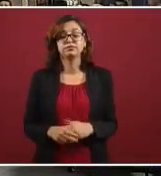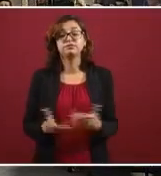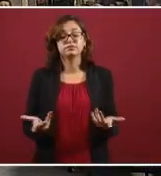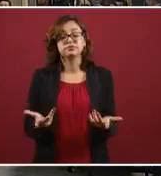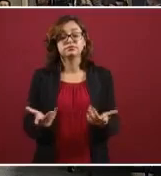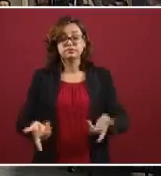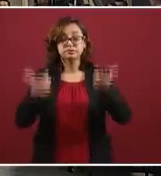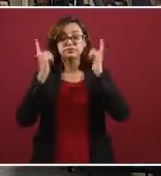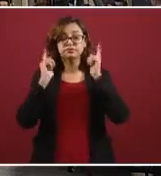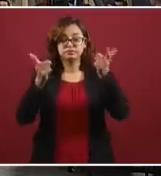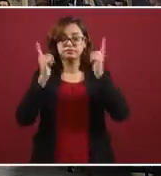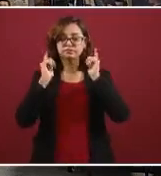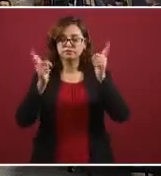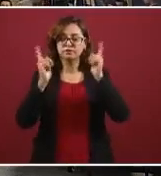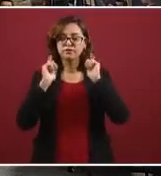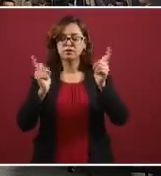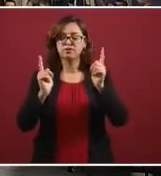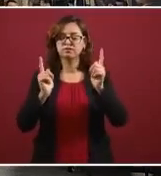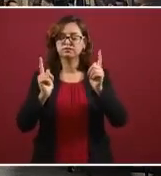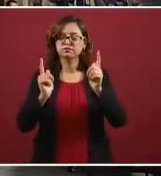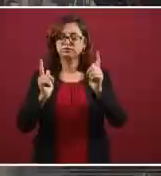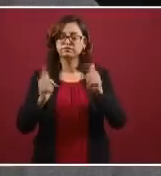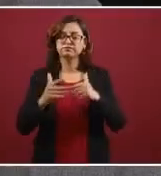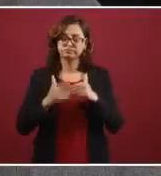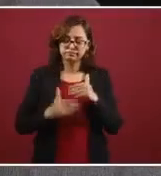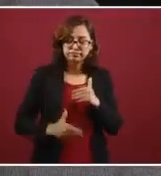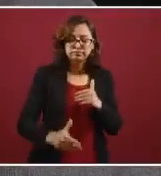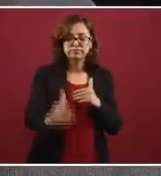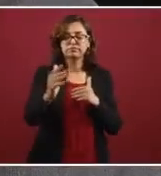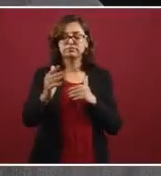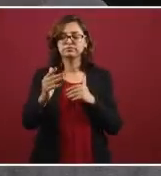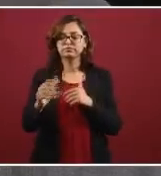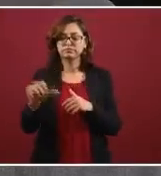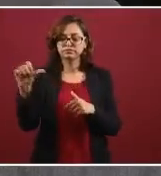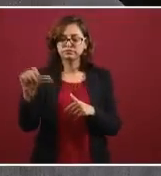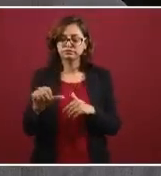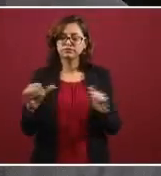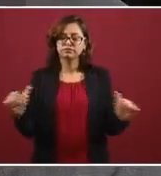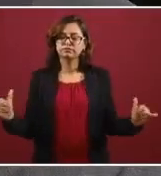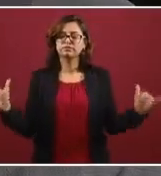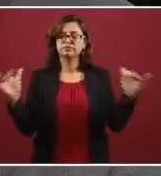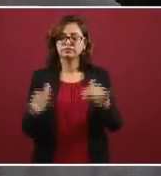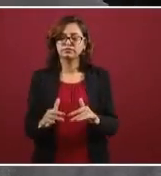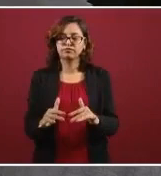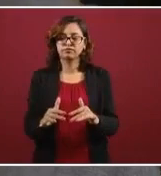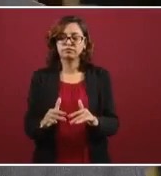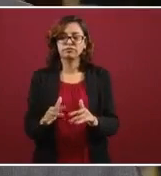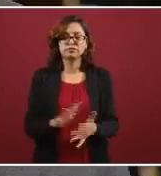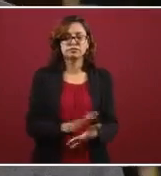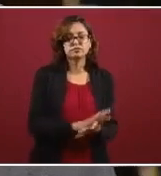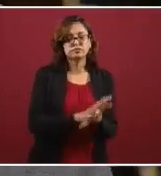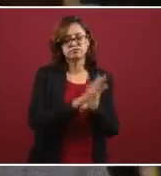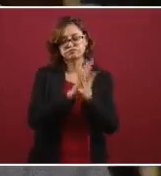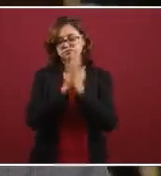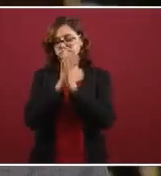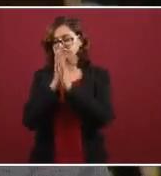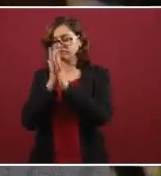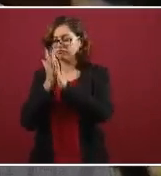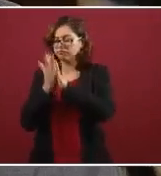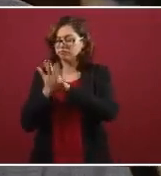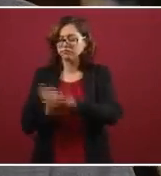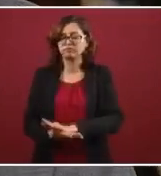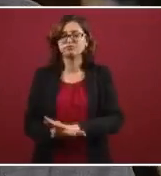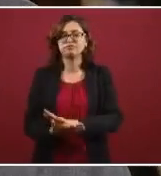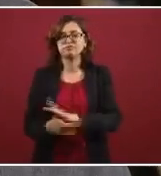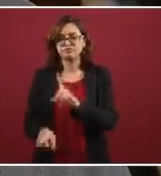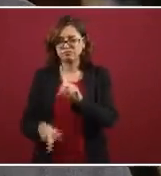Deseo de todo corazón que este encuentro se transforme, se convierta